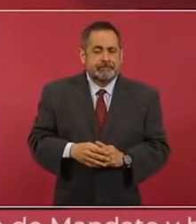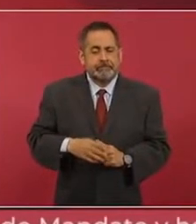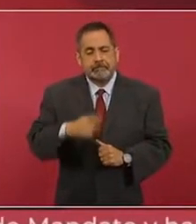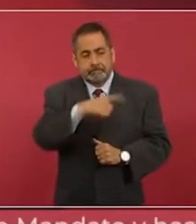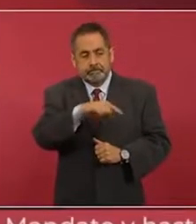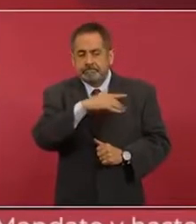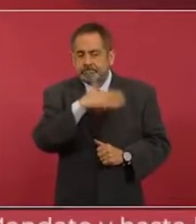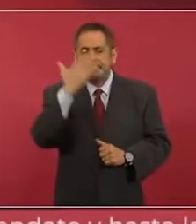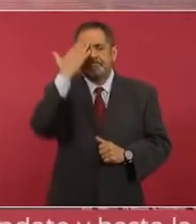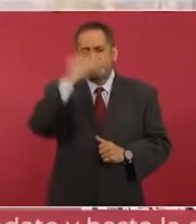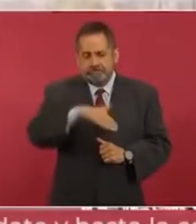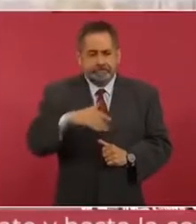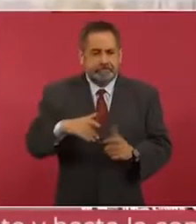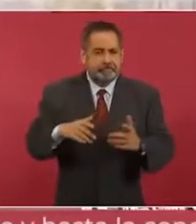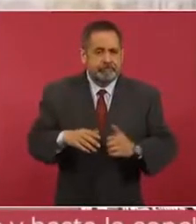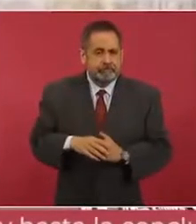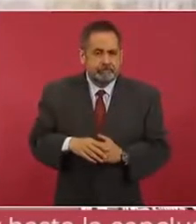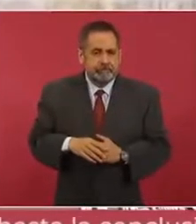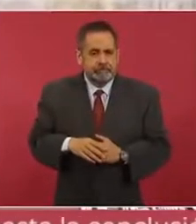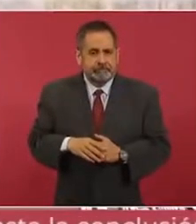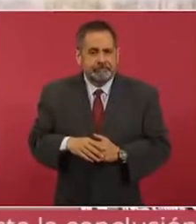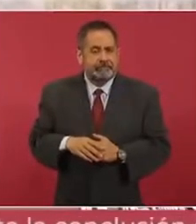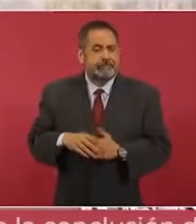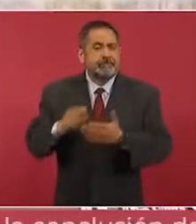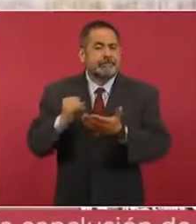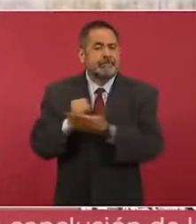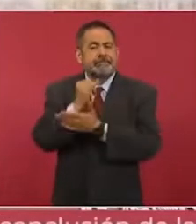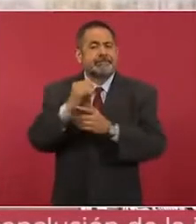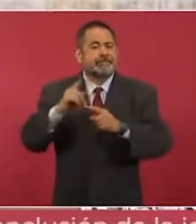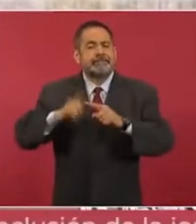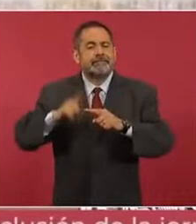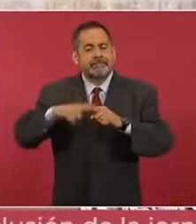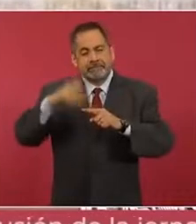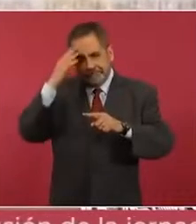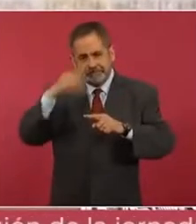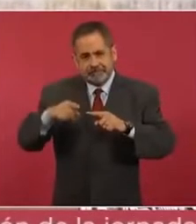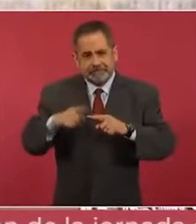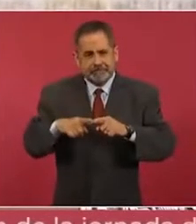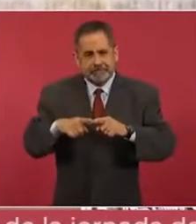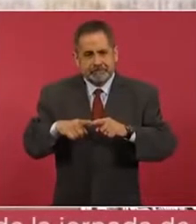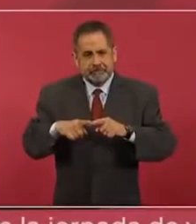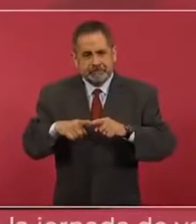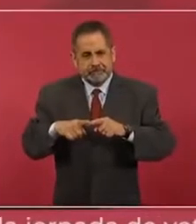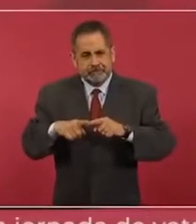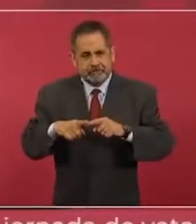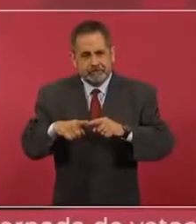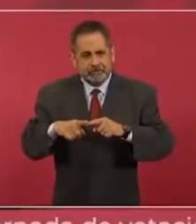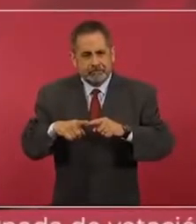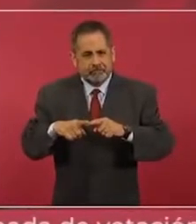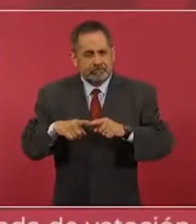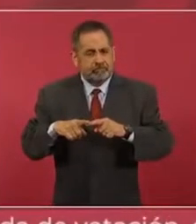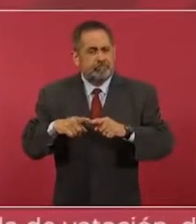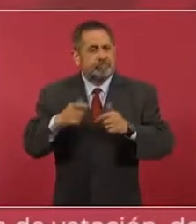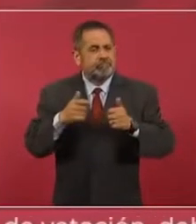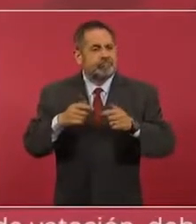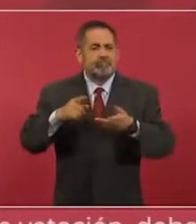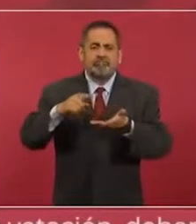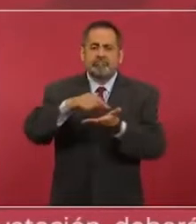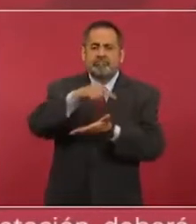Saben de que pues son decisiones que se tomaron a nivel central